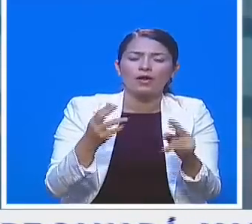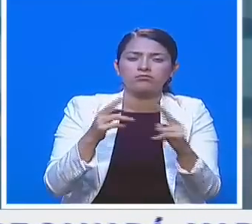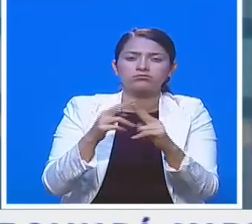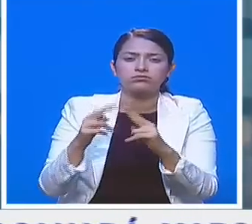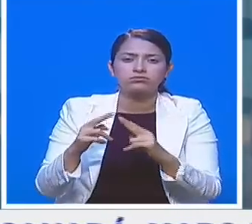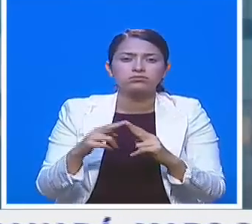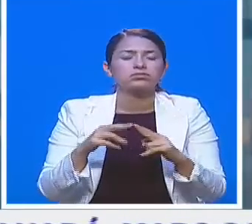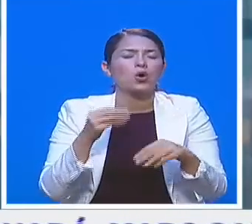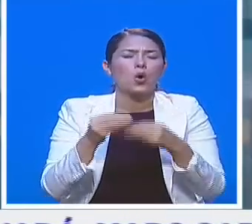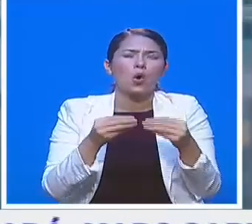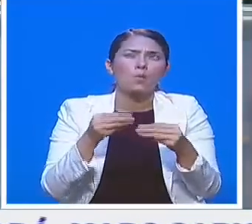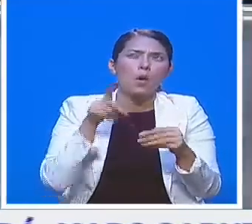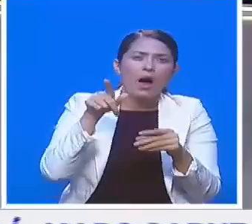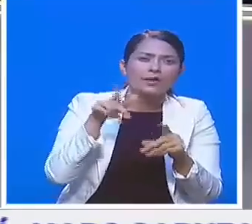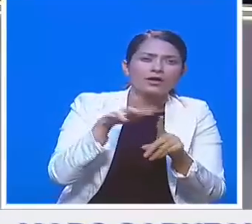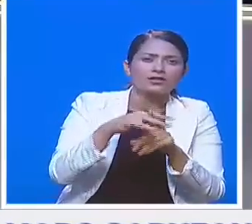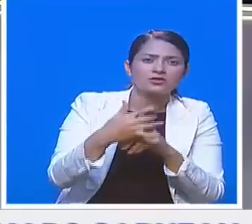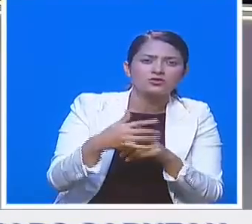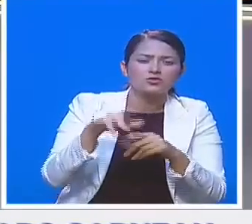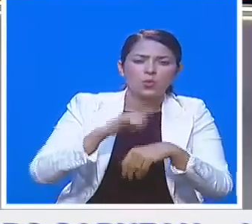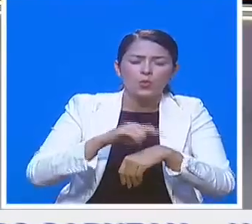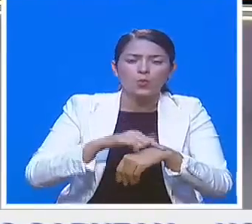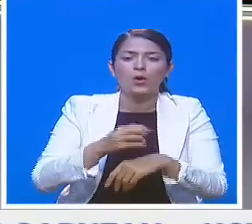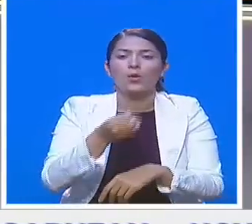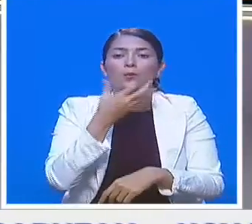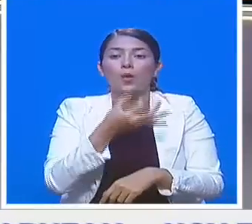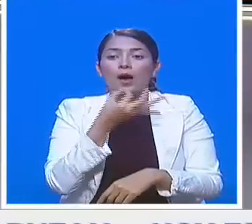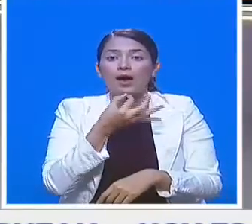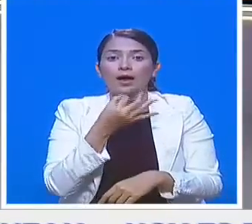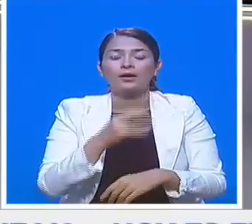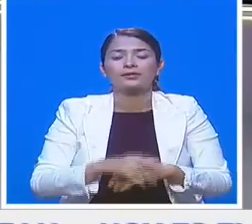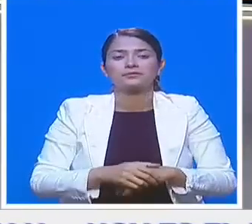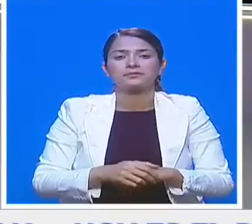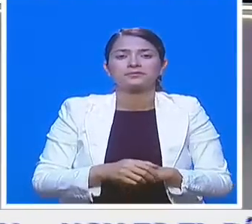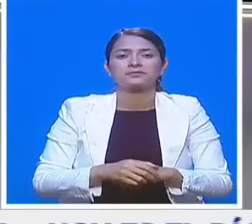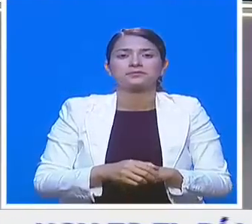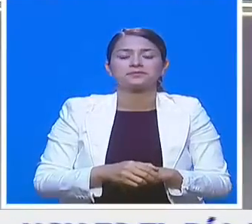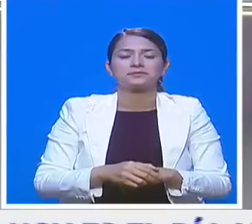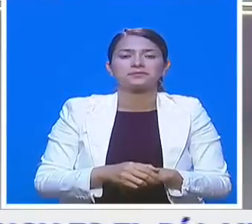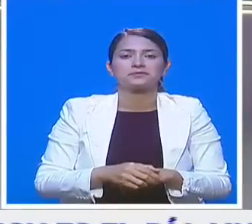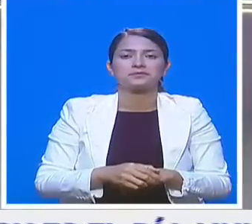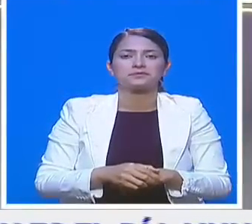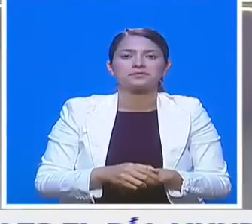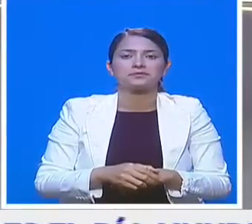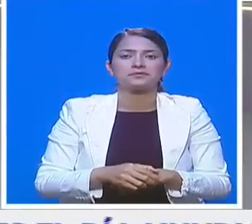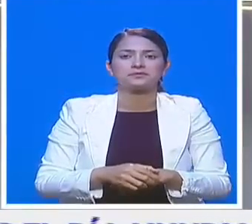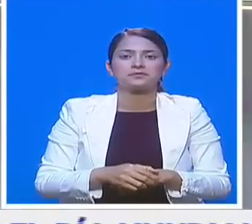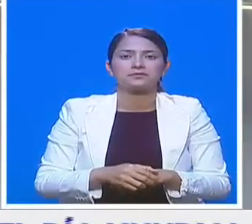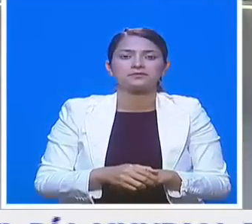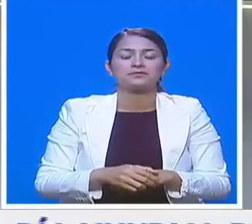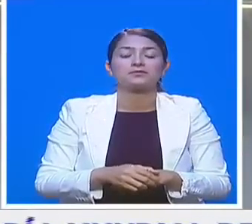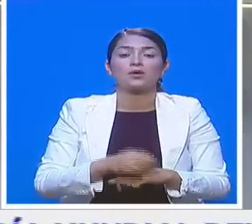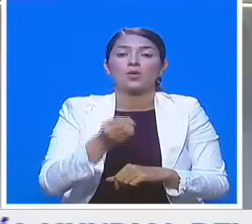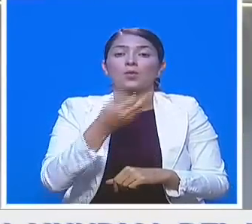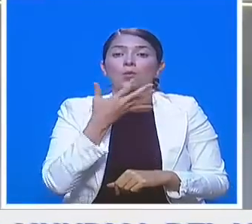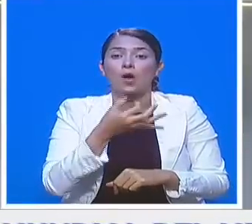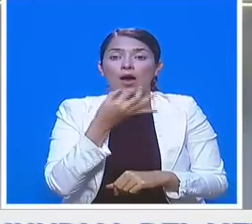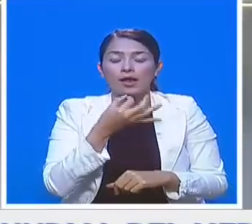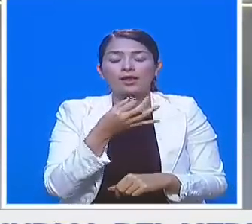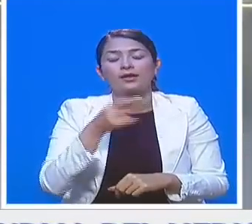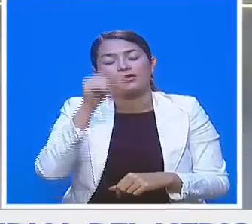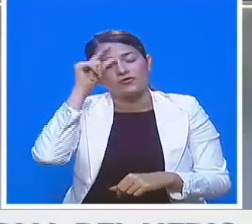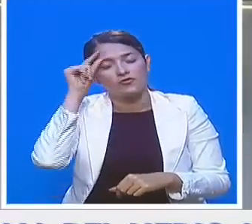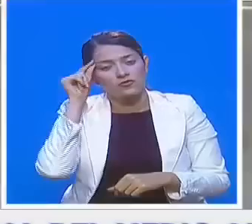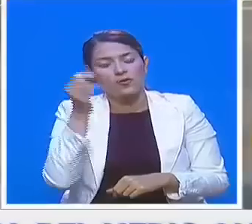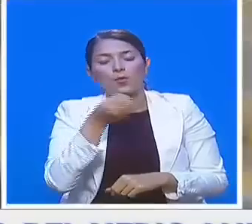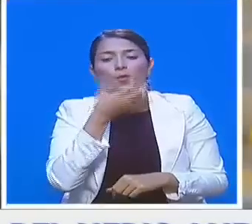se encuentra la situación a esta hora. Buenas tardes, Orlefran, te escuchamos. Muy buenas tardes, Endrina,